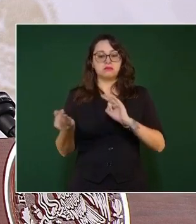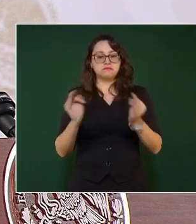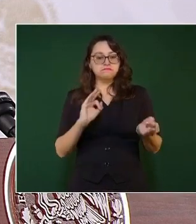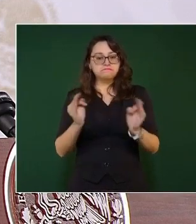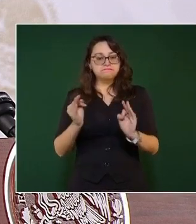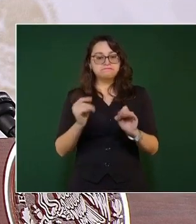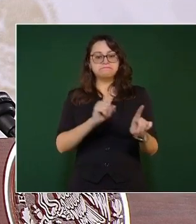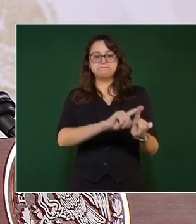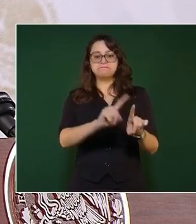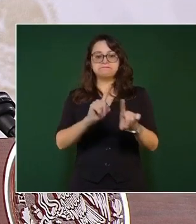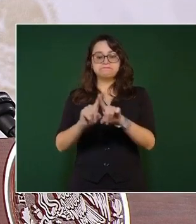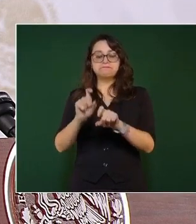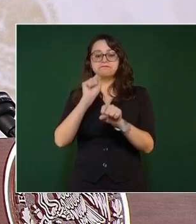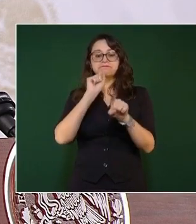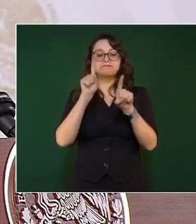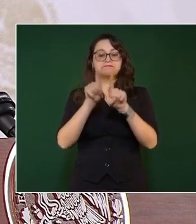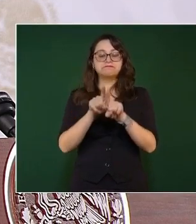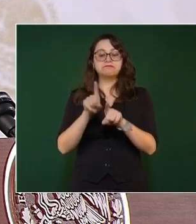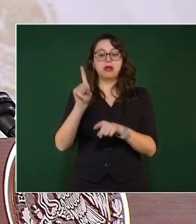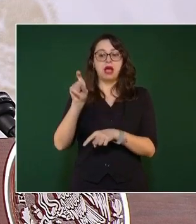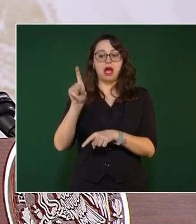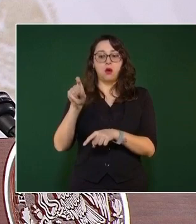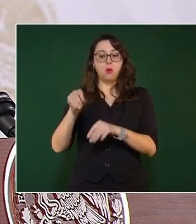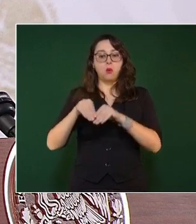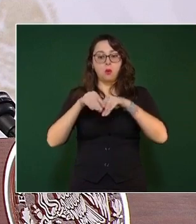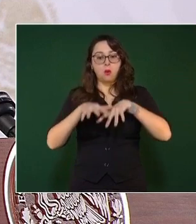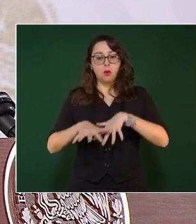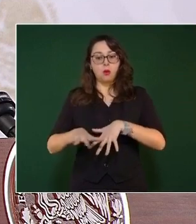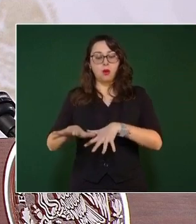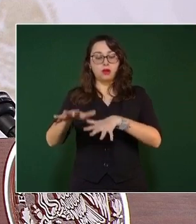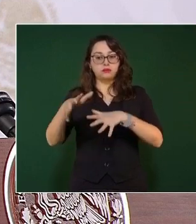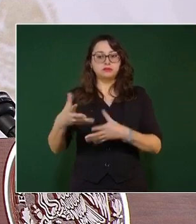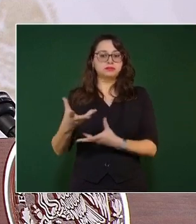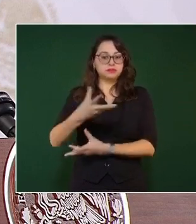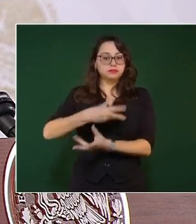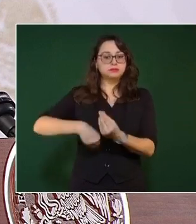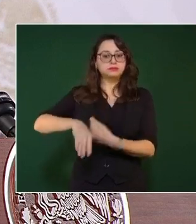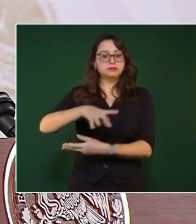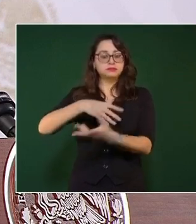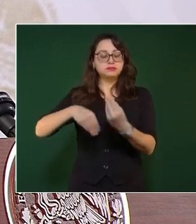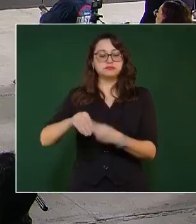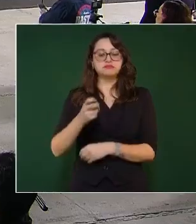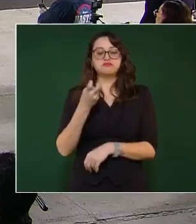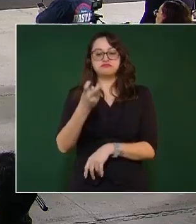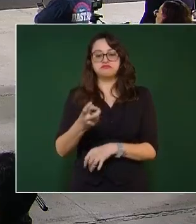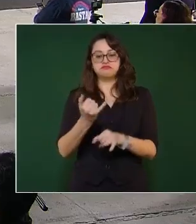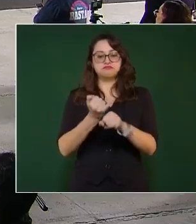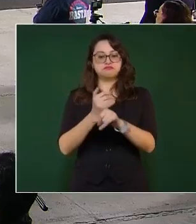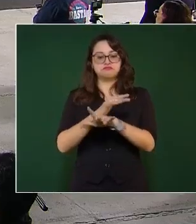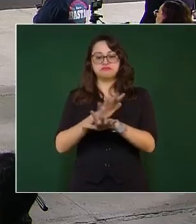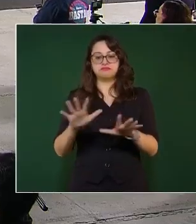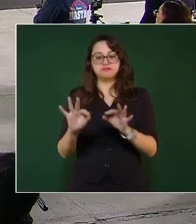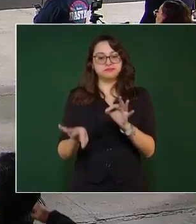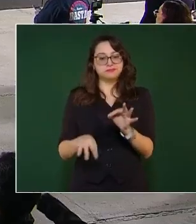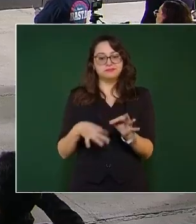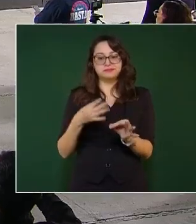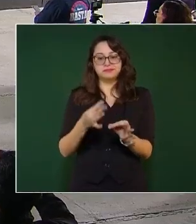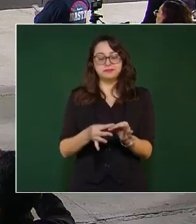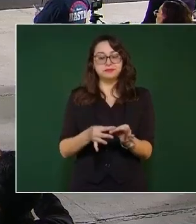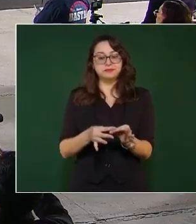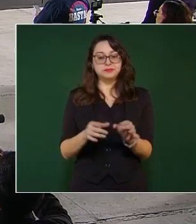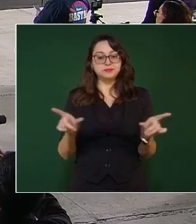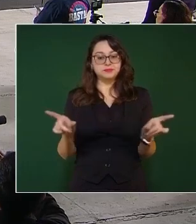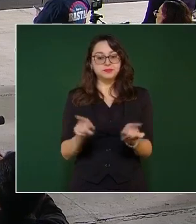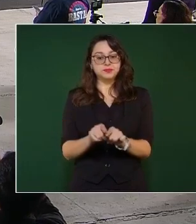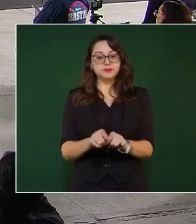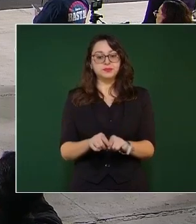accesorias para la captación tanto de aguas residuales como superficiales. Sería todo, señor presidente, para la firma